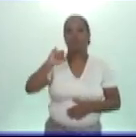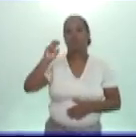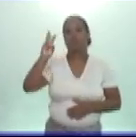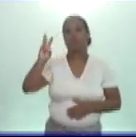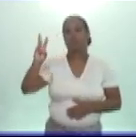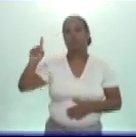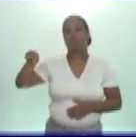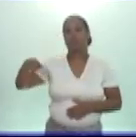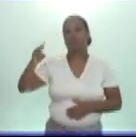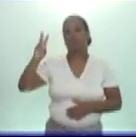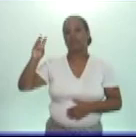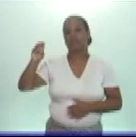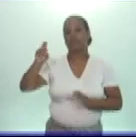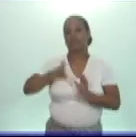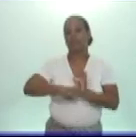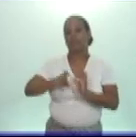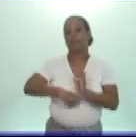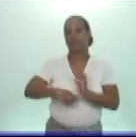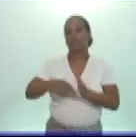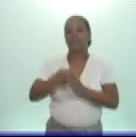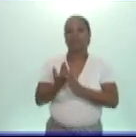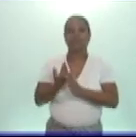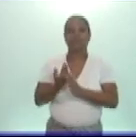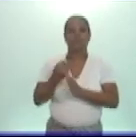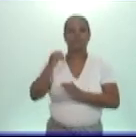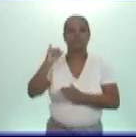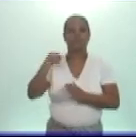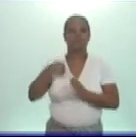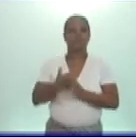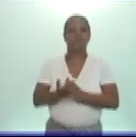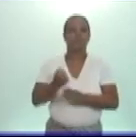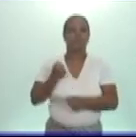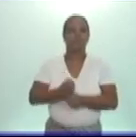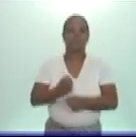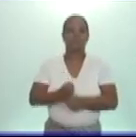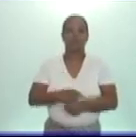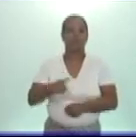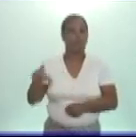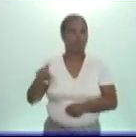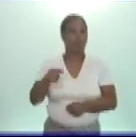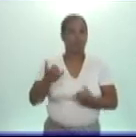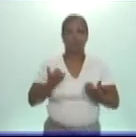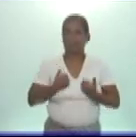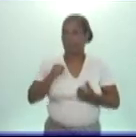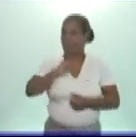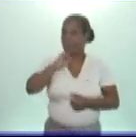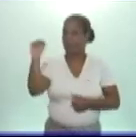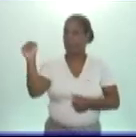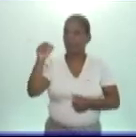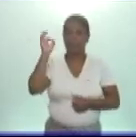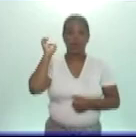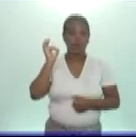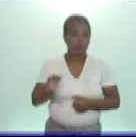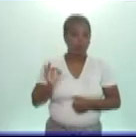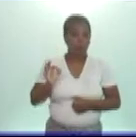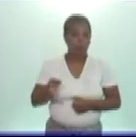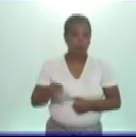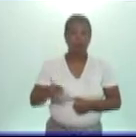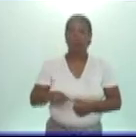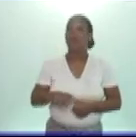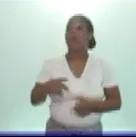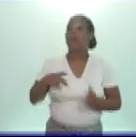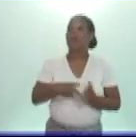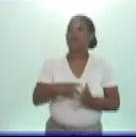ganado los dos por 6 días de trabajo. Fíjense que no me dicen que ganan lo mismo. Entre los dos han ganado esa cantidad de dinero